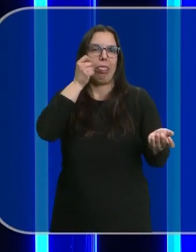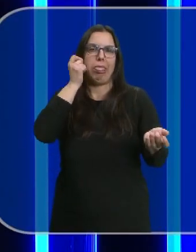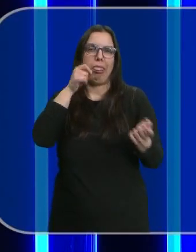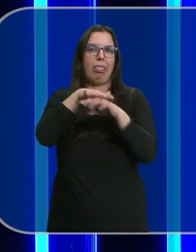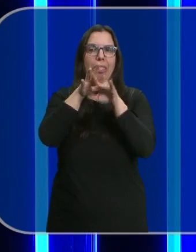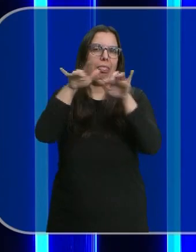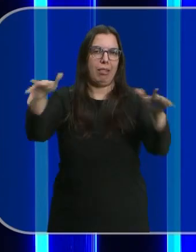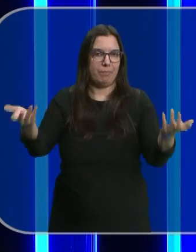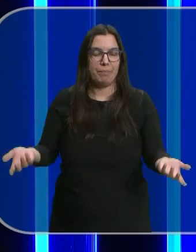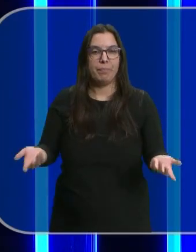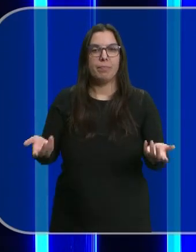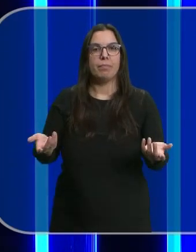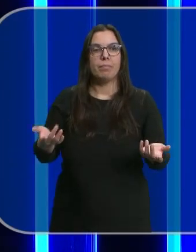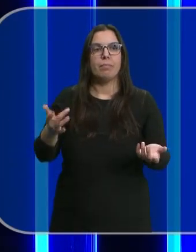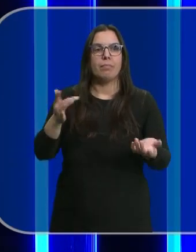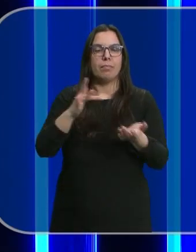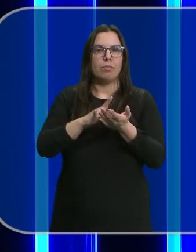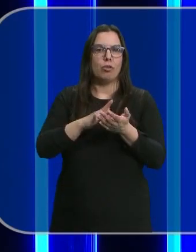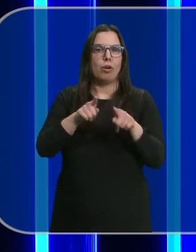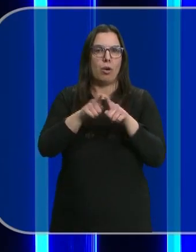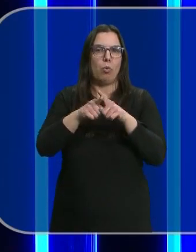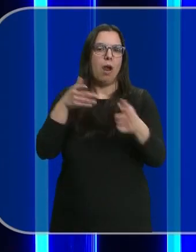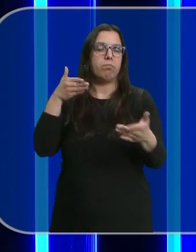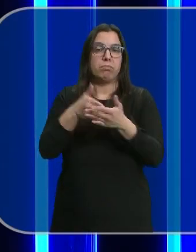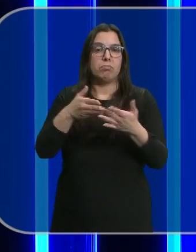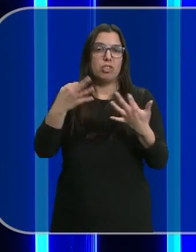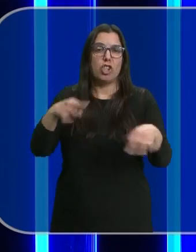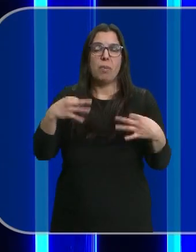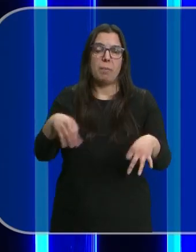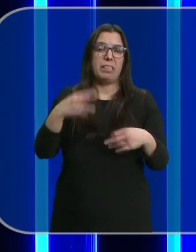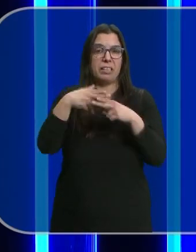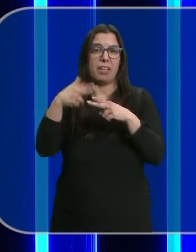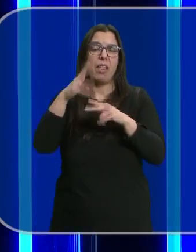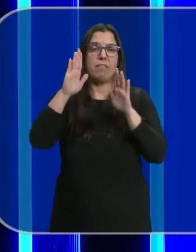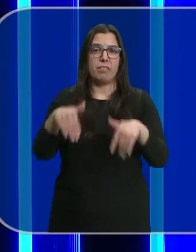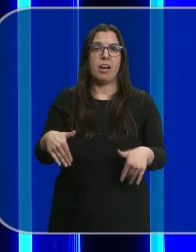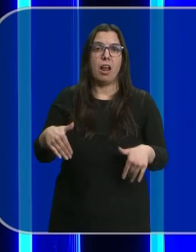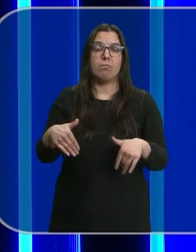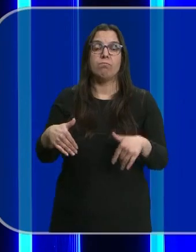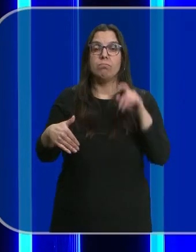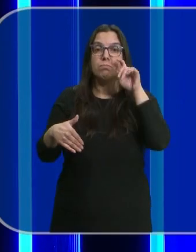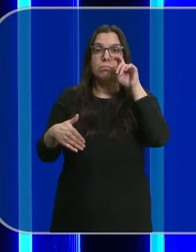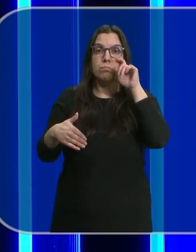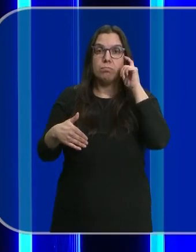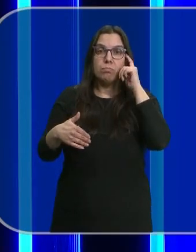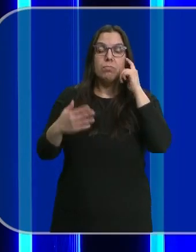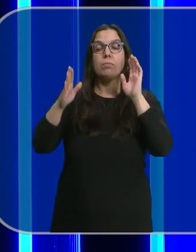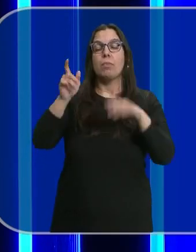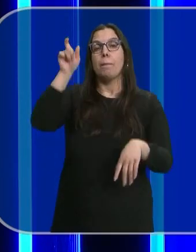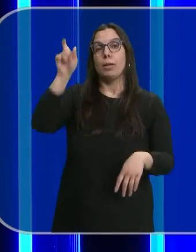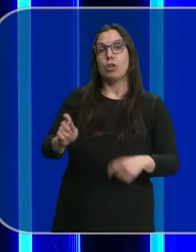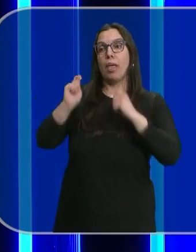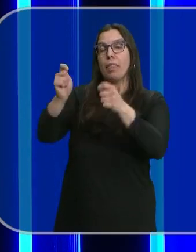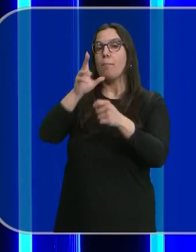¿no? Y bueno, hubo una zancadilla política, como es usual en este tipo de actividades. Este es un premio que se le da a un escritor por su